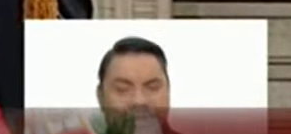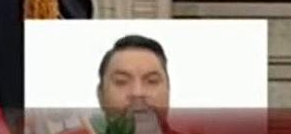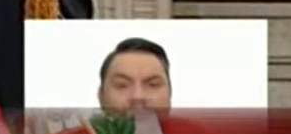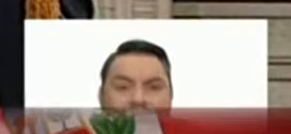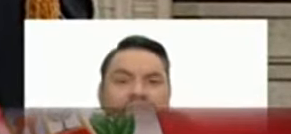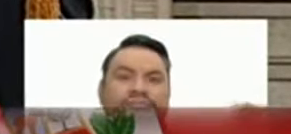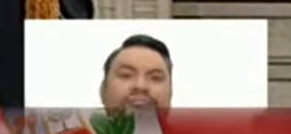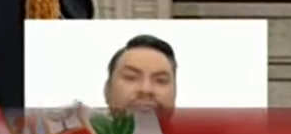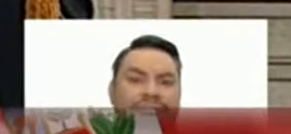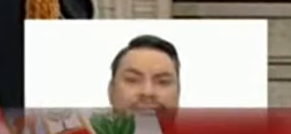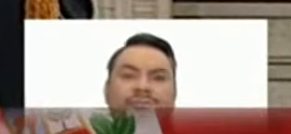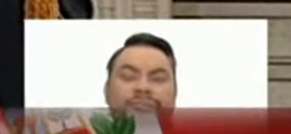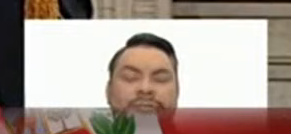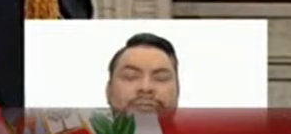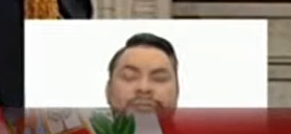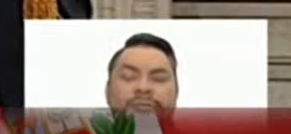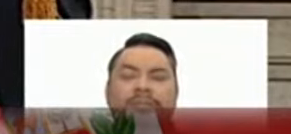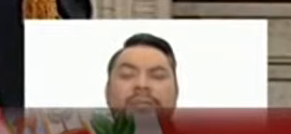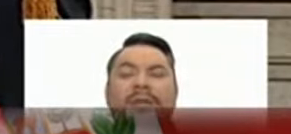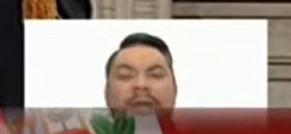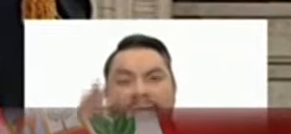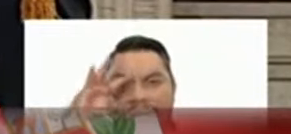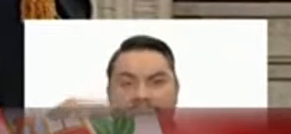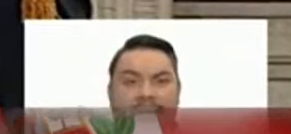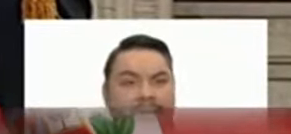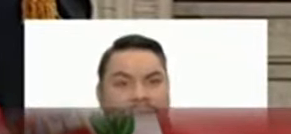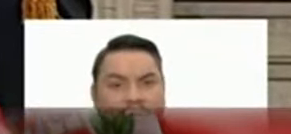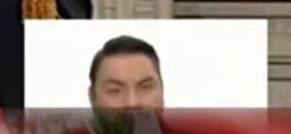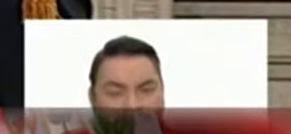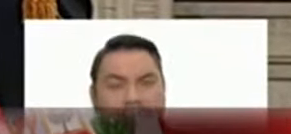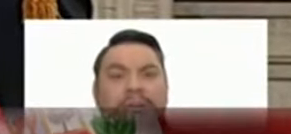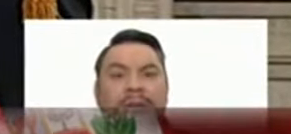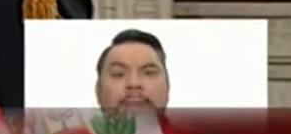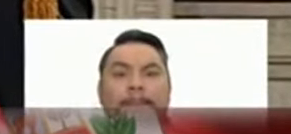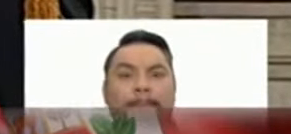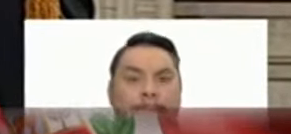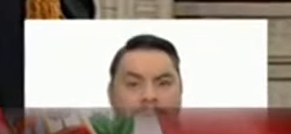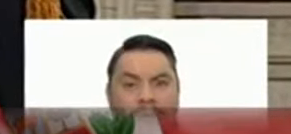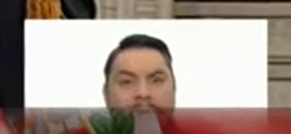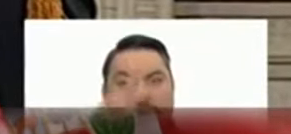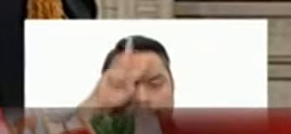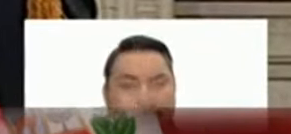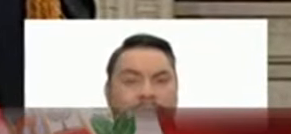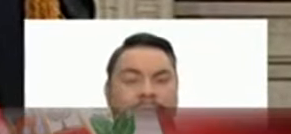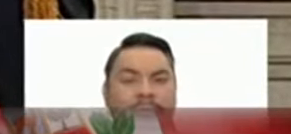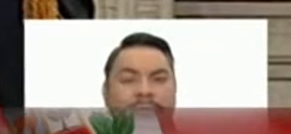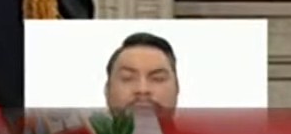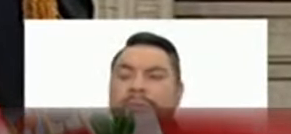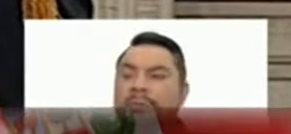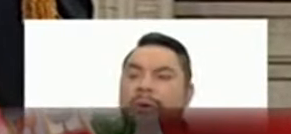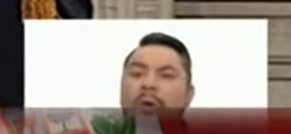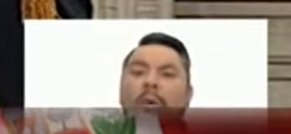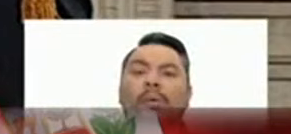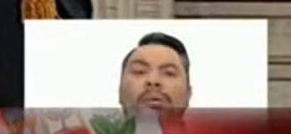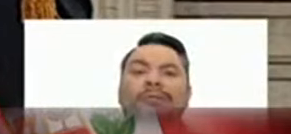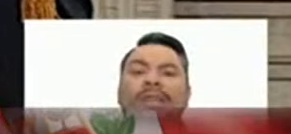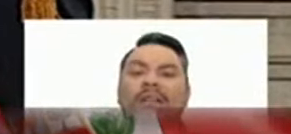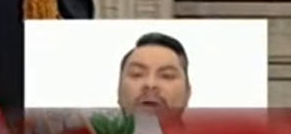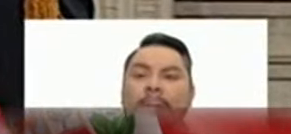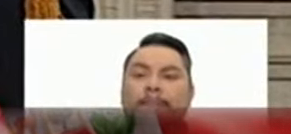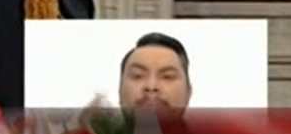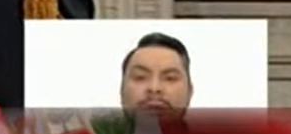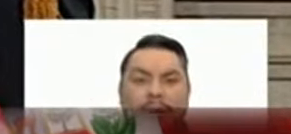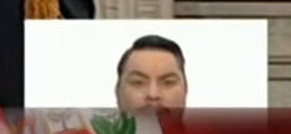y publíquese. Dina Arcilia Boluarte Segarra, Presidenta de la República. Gustavo Lino Adriansén